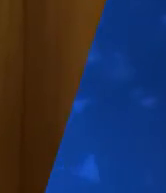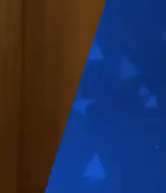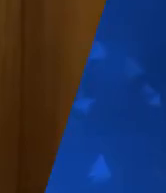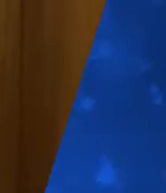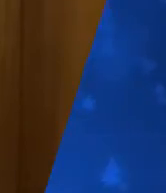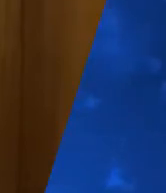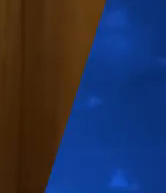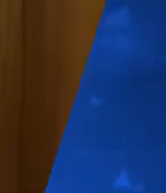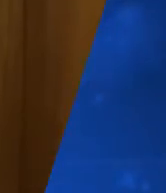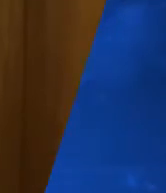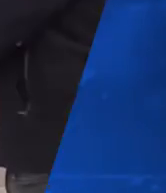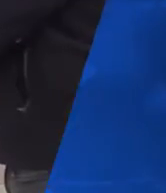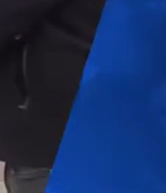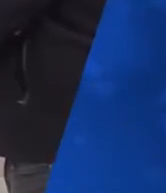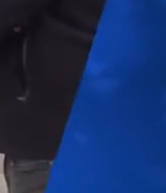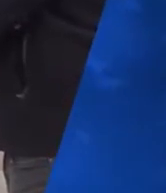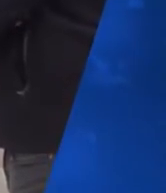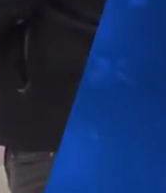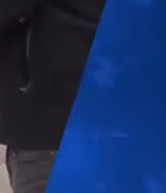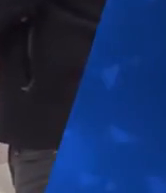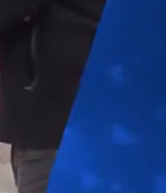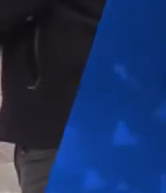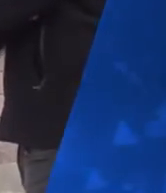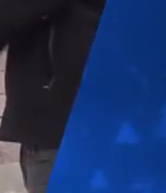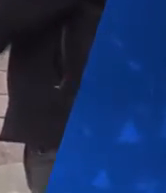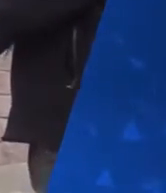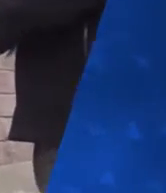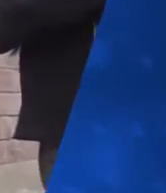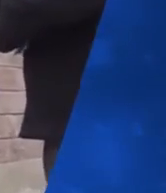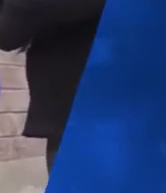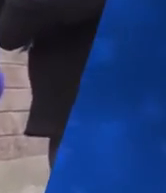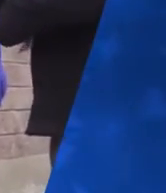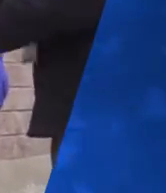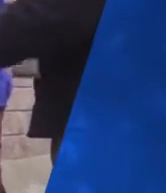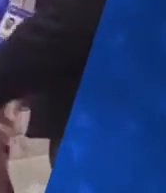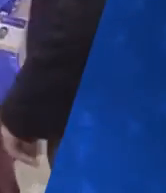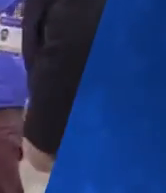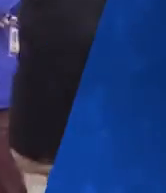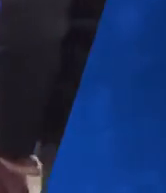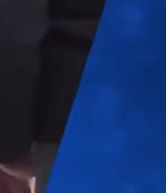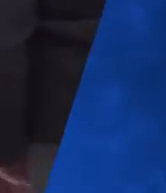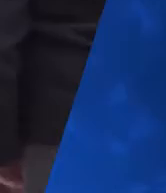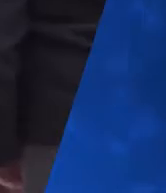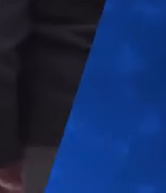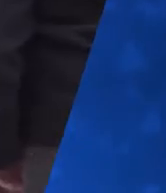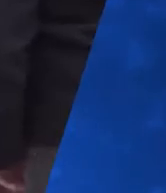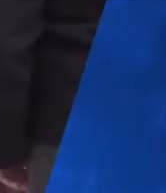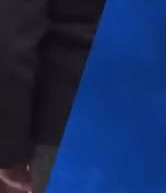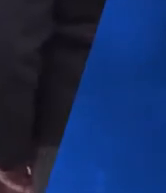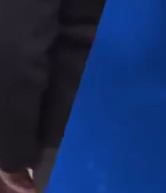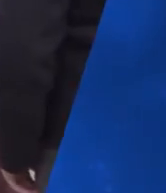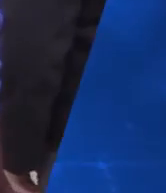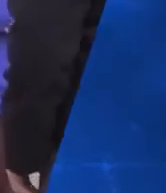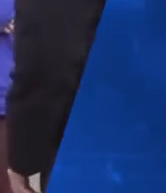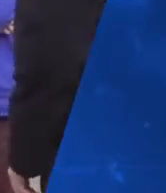padres. Comenzó la entrega de equipos celulares para mantener el contacto con adultos mayores.